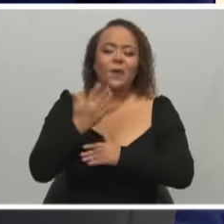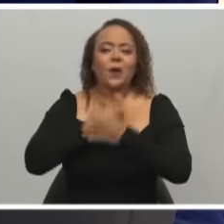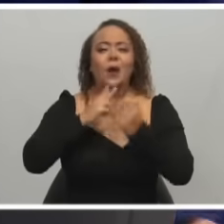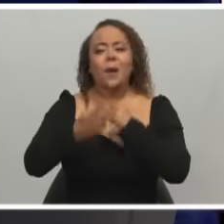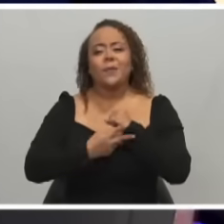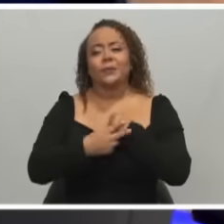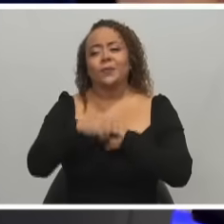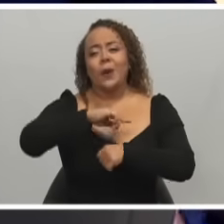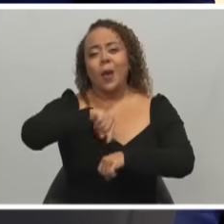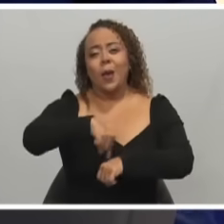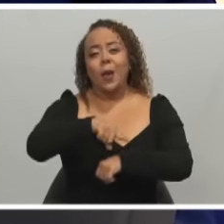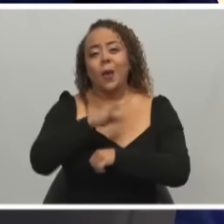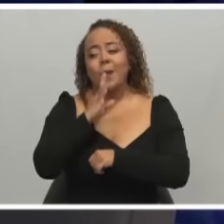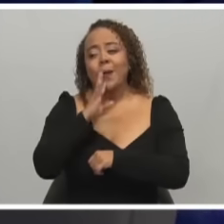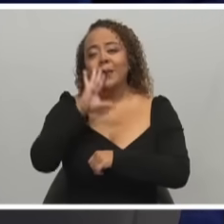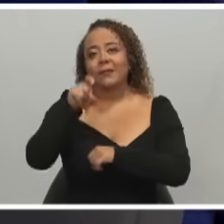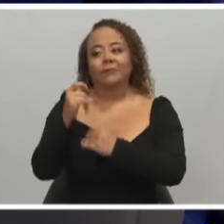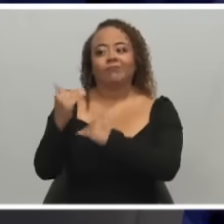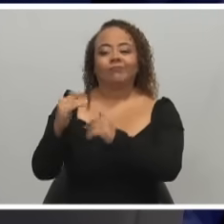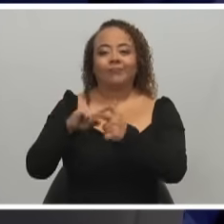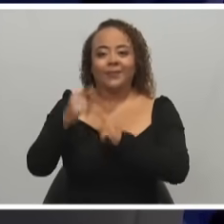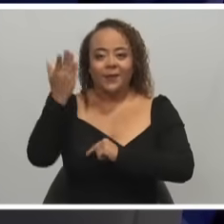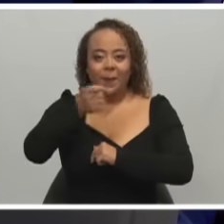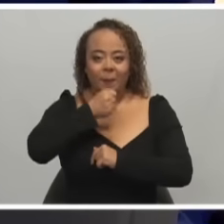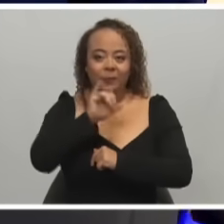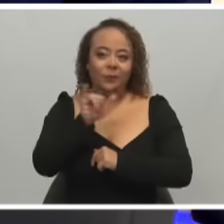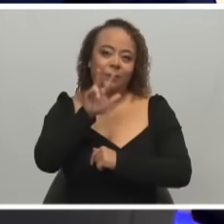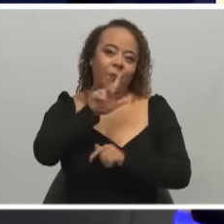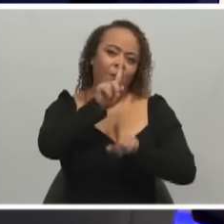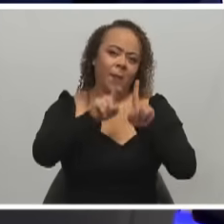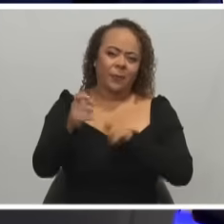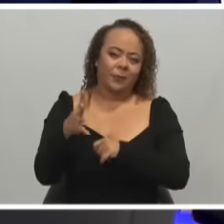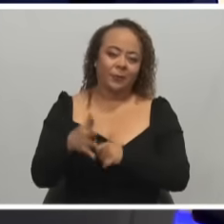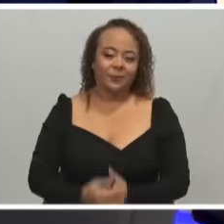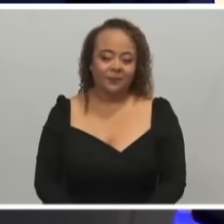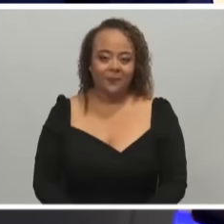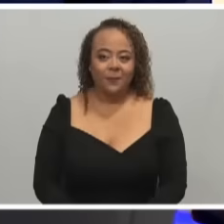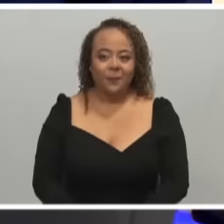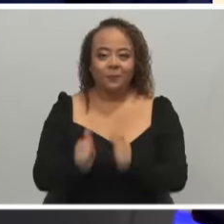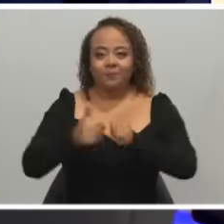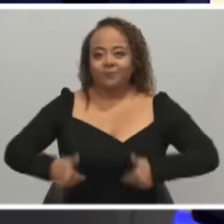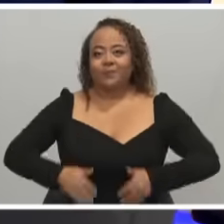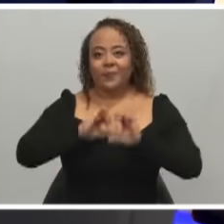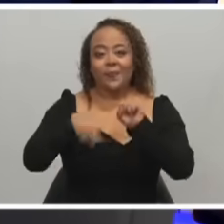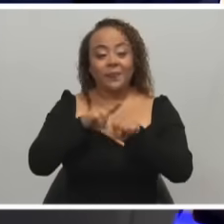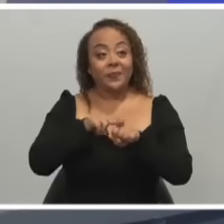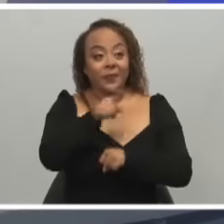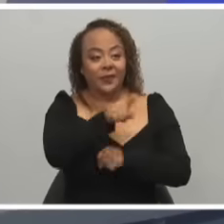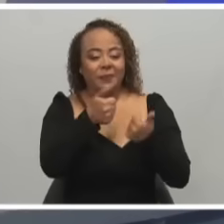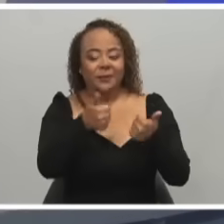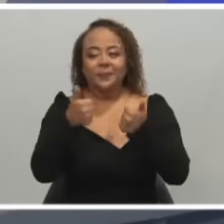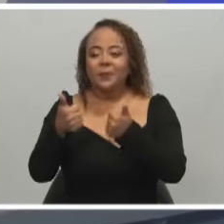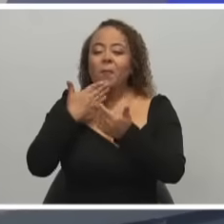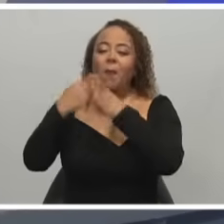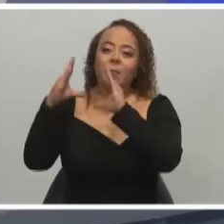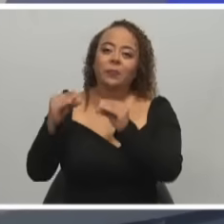mucho y Y hoy pues tuvieron que cortarlo entonces la conferencia se hizo como de tres preguntas creo aproximadamente con el técnico de la selección nacional cómo les va todo bien compañeros Qué tal Buenas